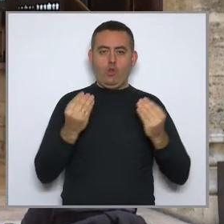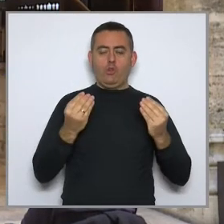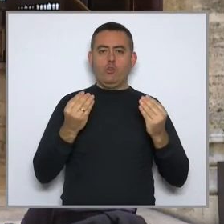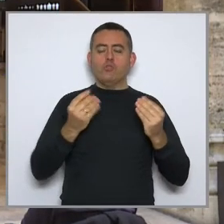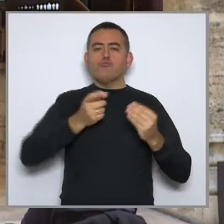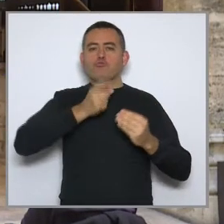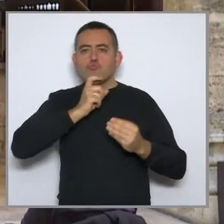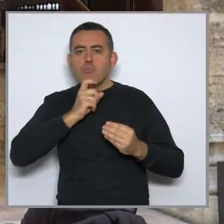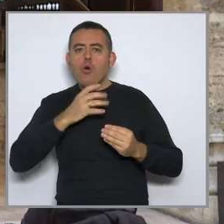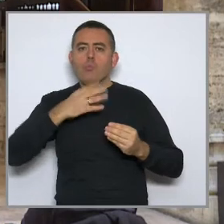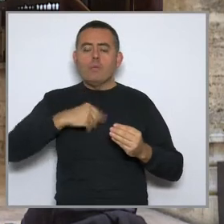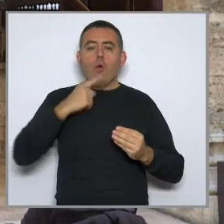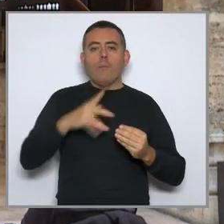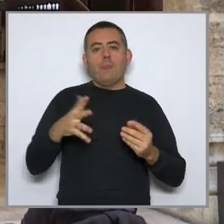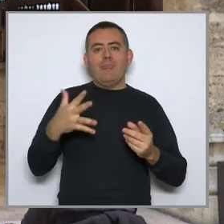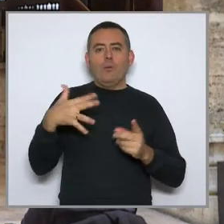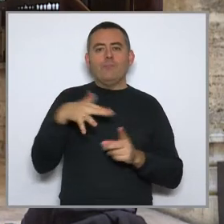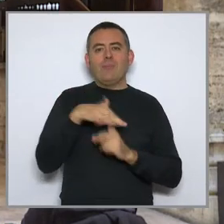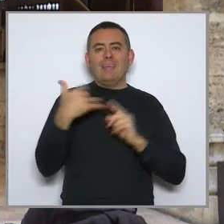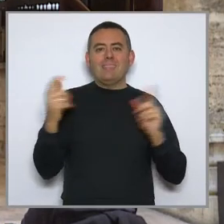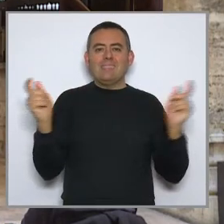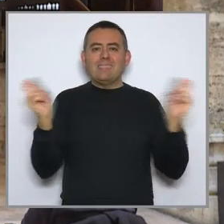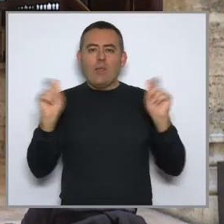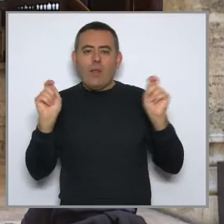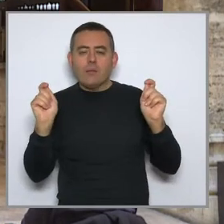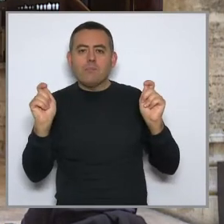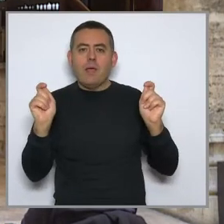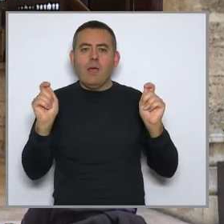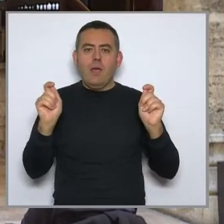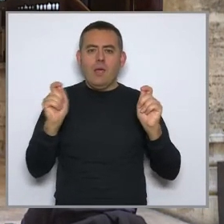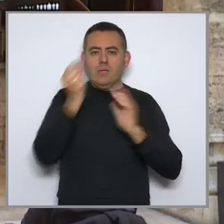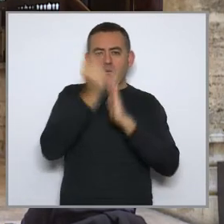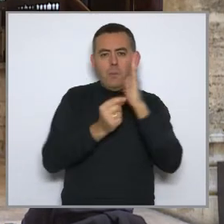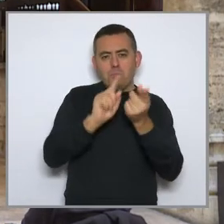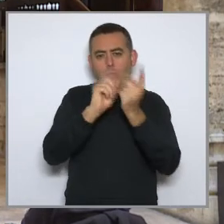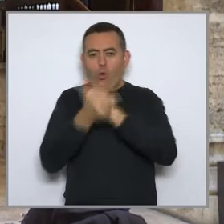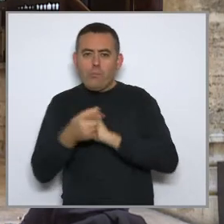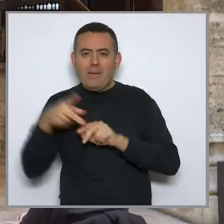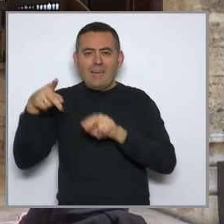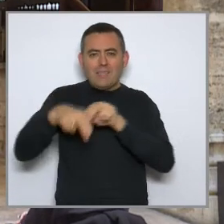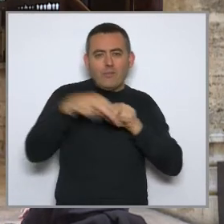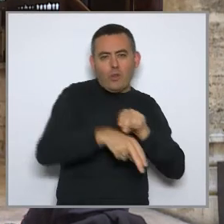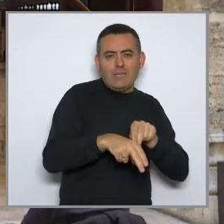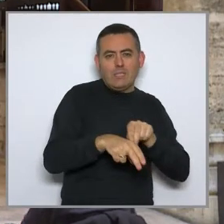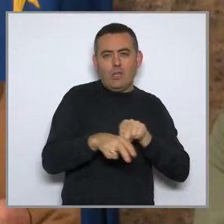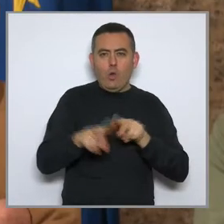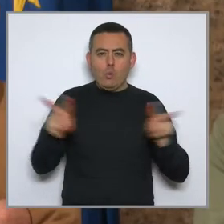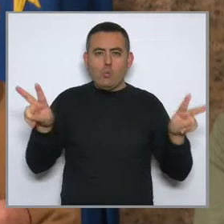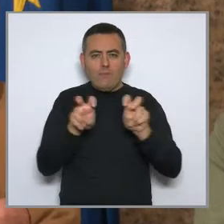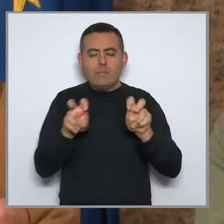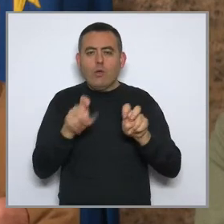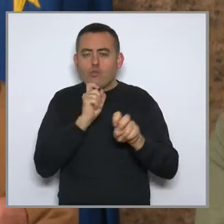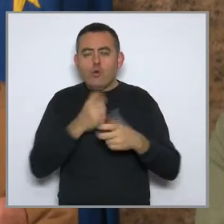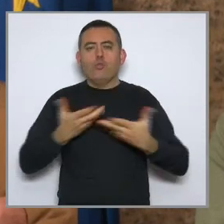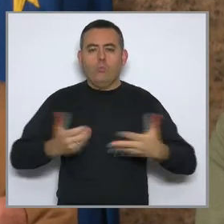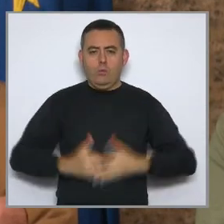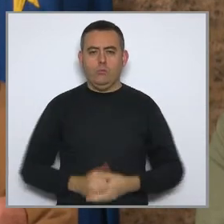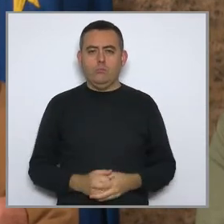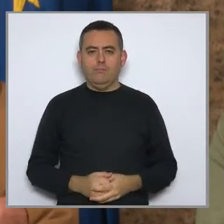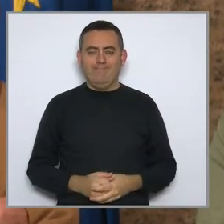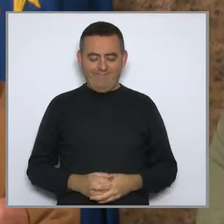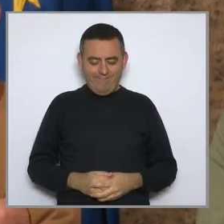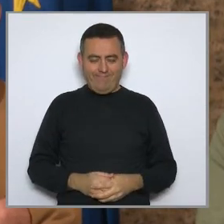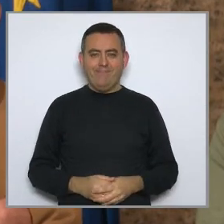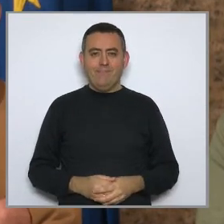del estado de alarma a nivel nacional para que se puedan tomar nuevas restricciones? En principio, respecto a la primera pregunta,